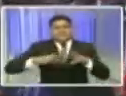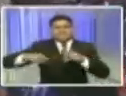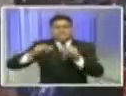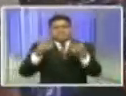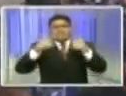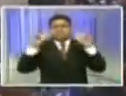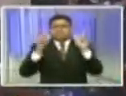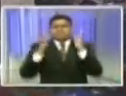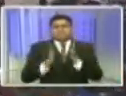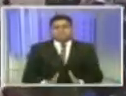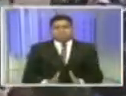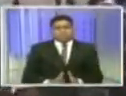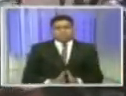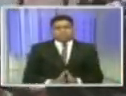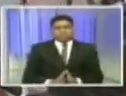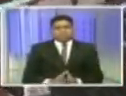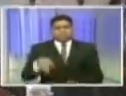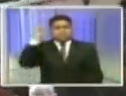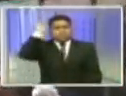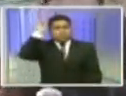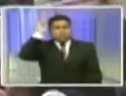Guaycaipuro.